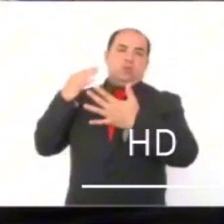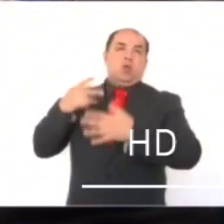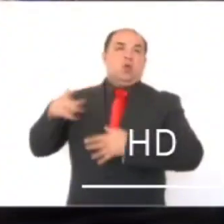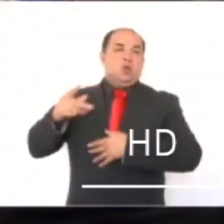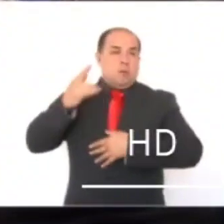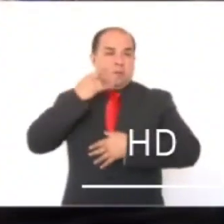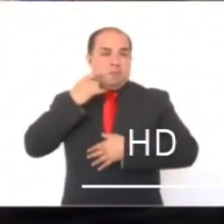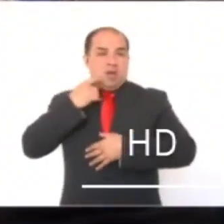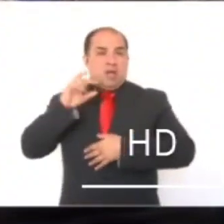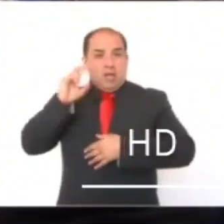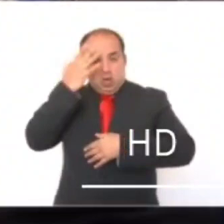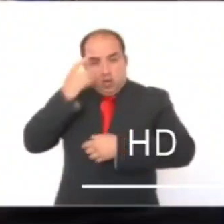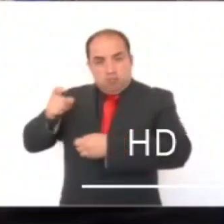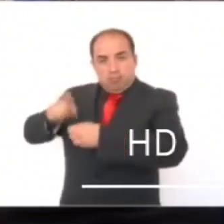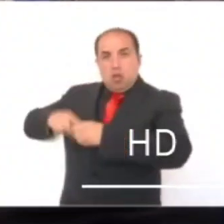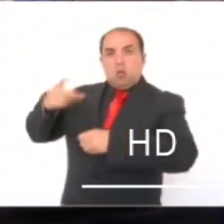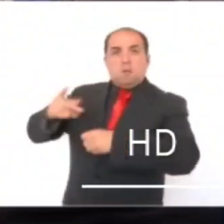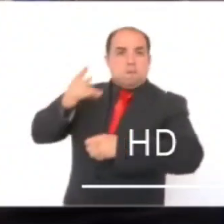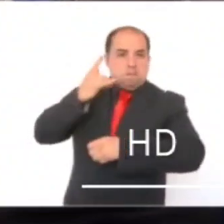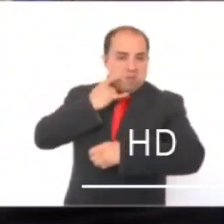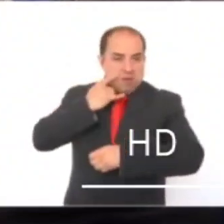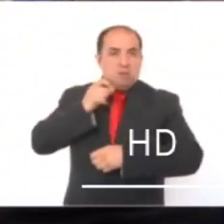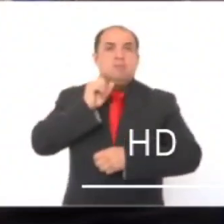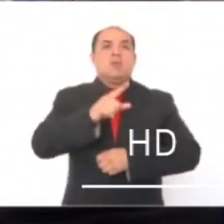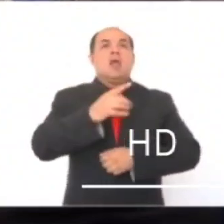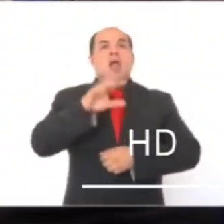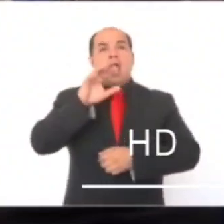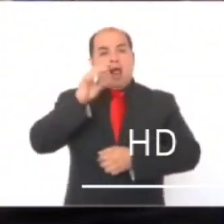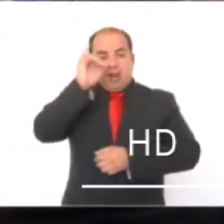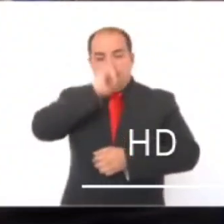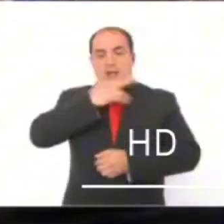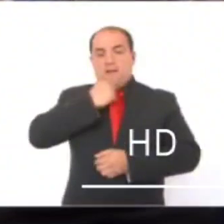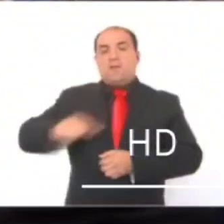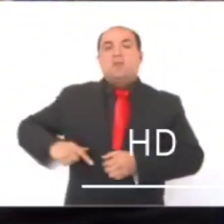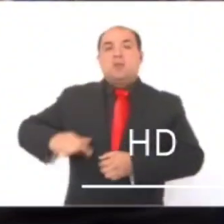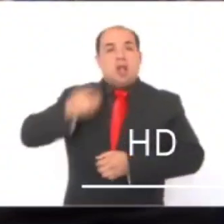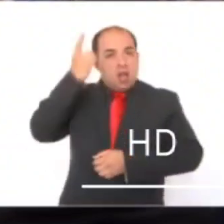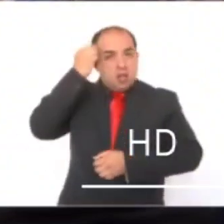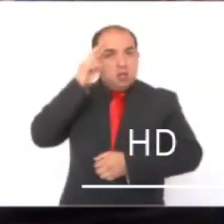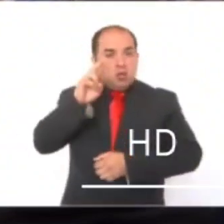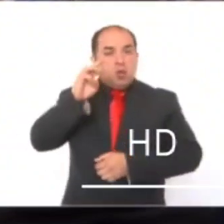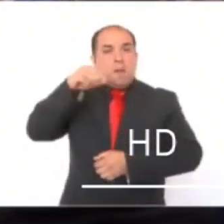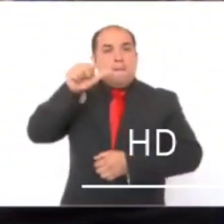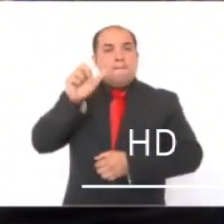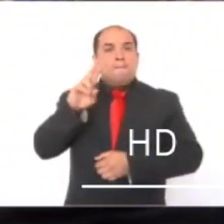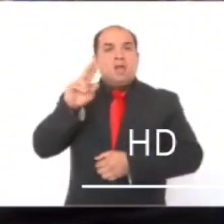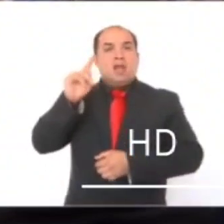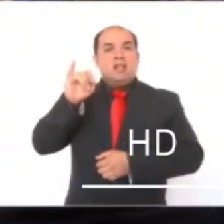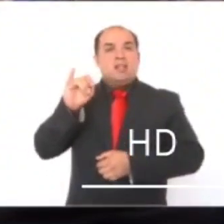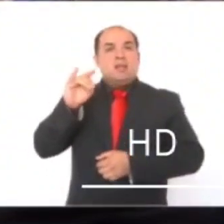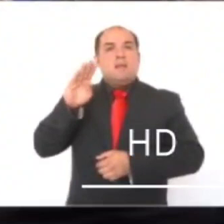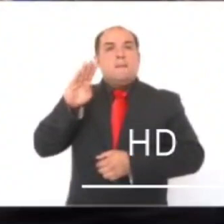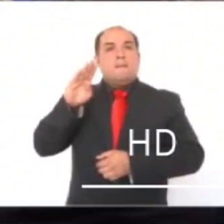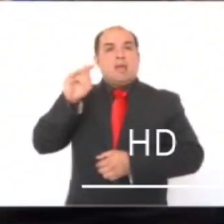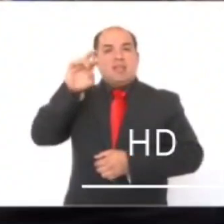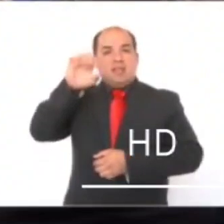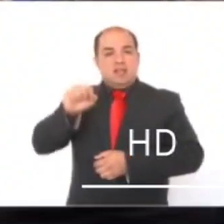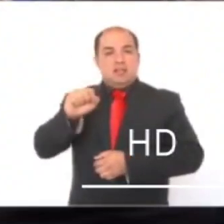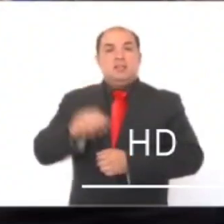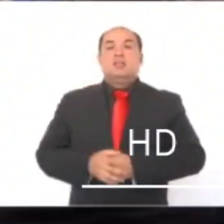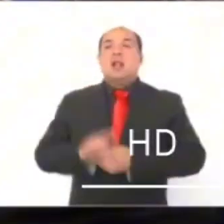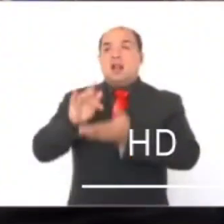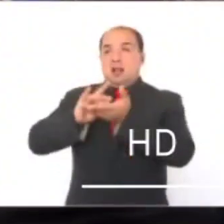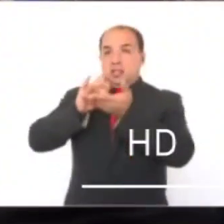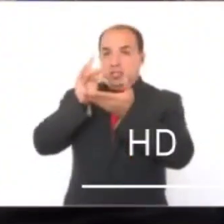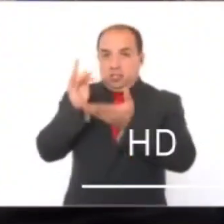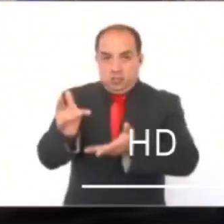y nos reconocemos en ella, y por supuesto al jefe de gobierno, al doctor Martí Batres Guadarrama. Quiero